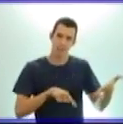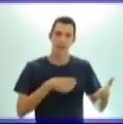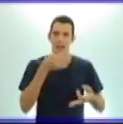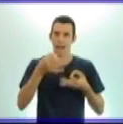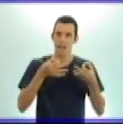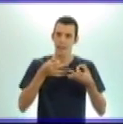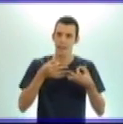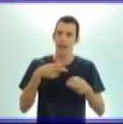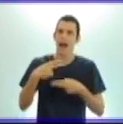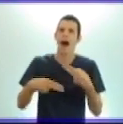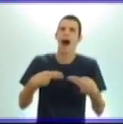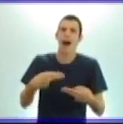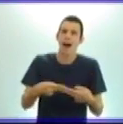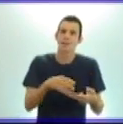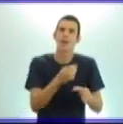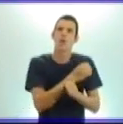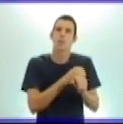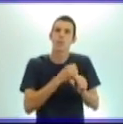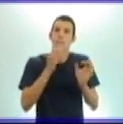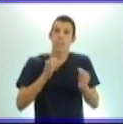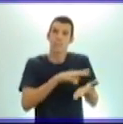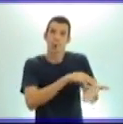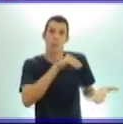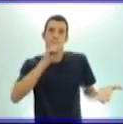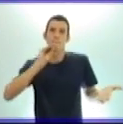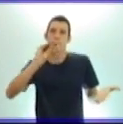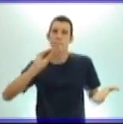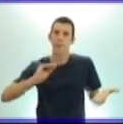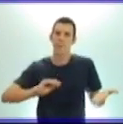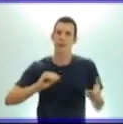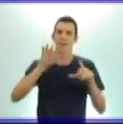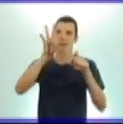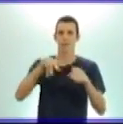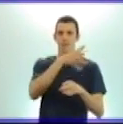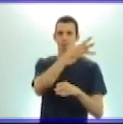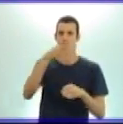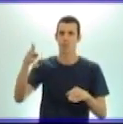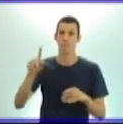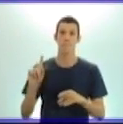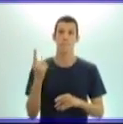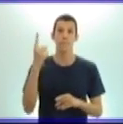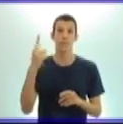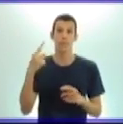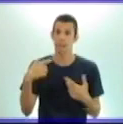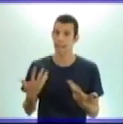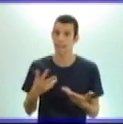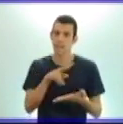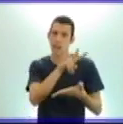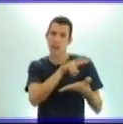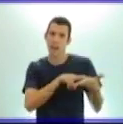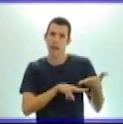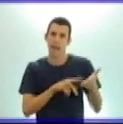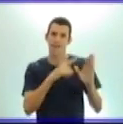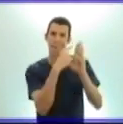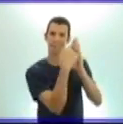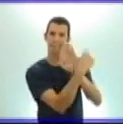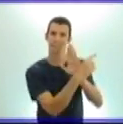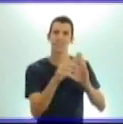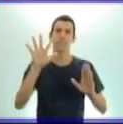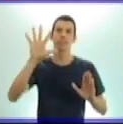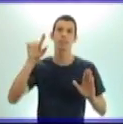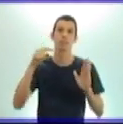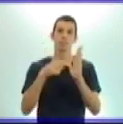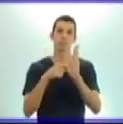¿Qué debes hacer? Analizar, después que leas el epígrafe 5.6, de estos